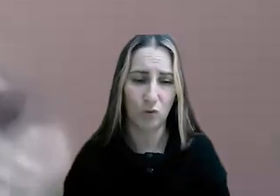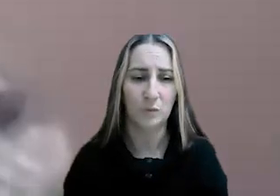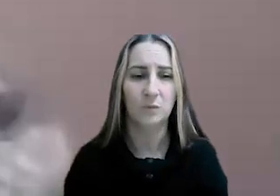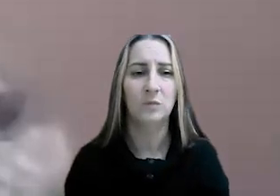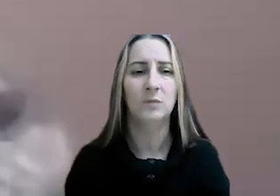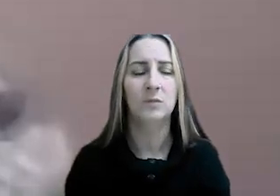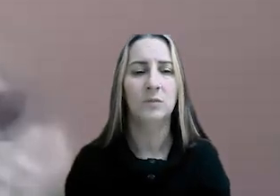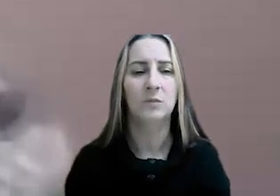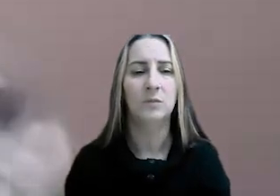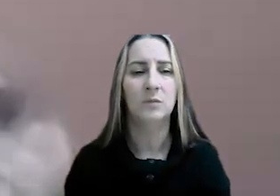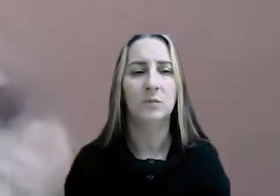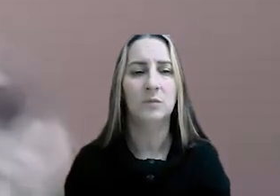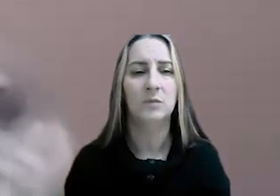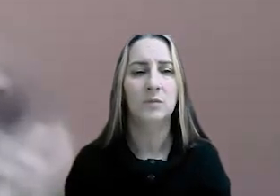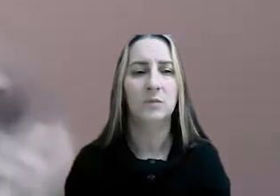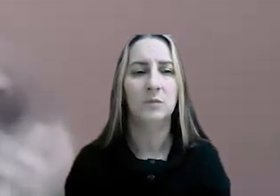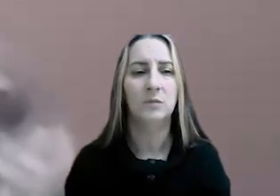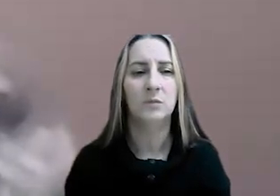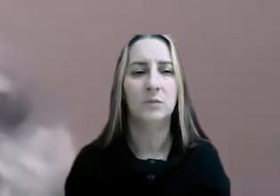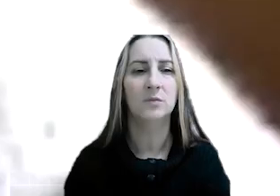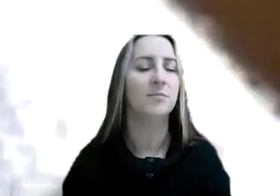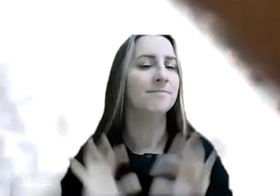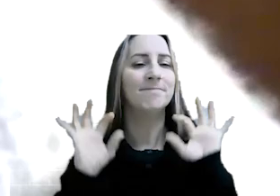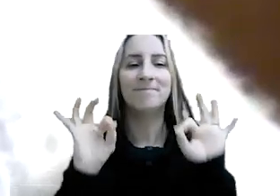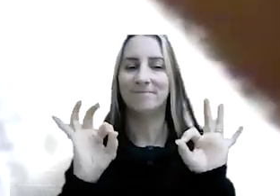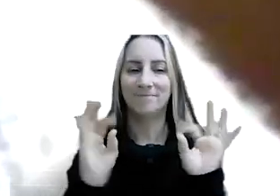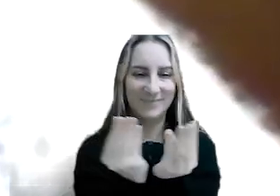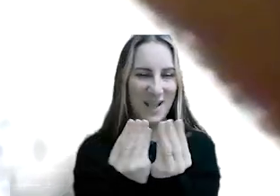Ujú. Bueno, listo, cerramos.